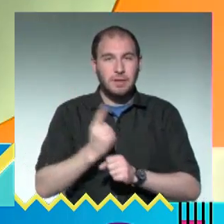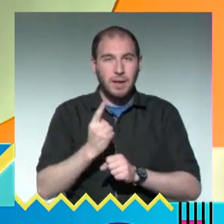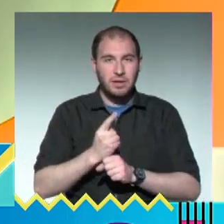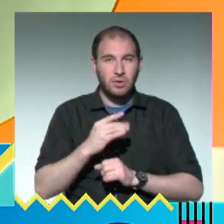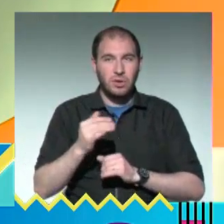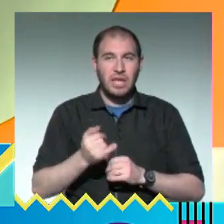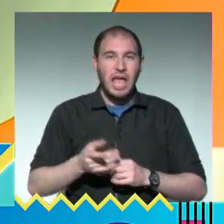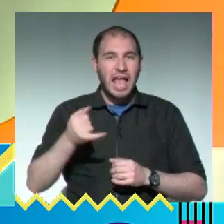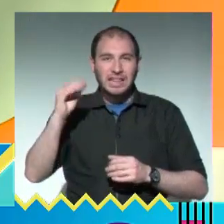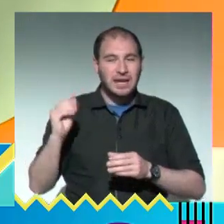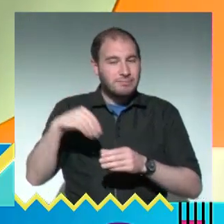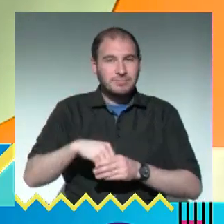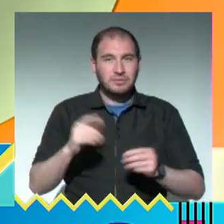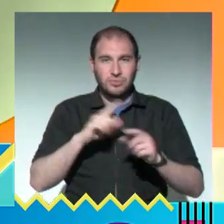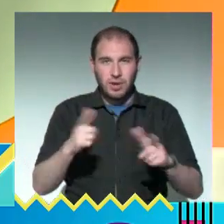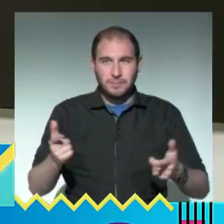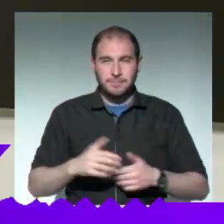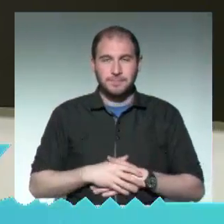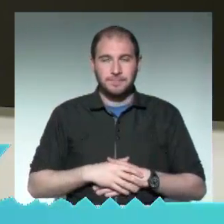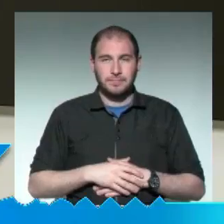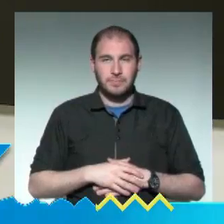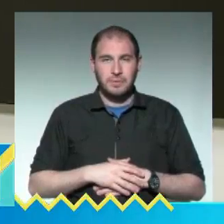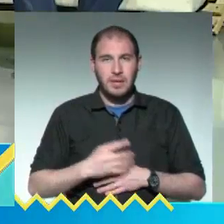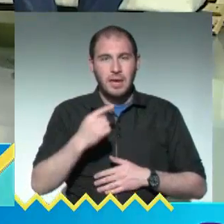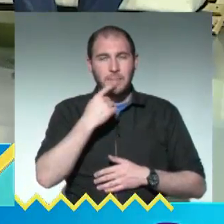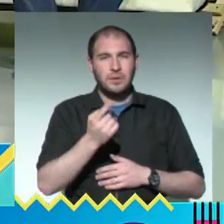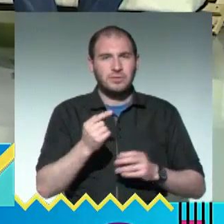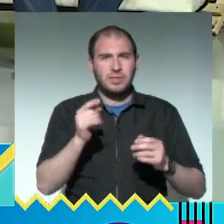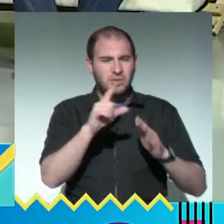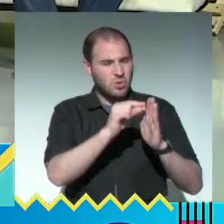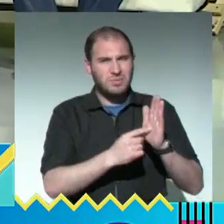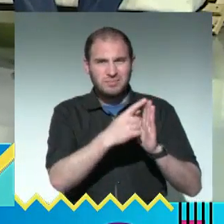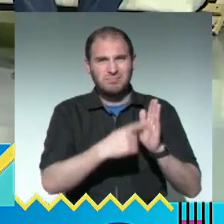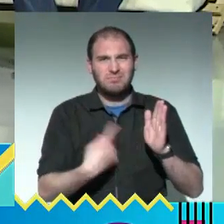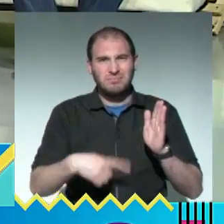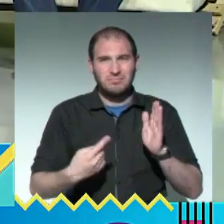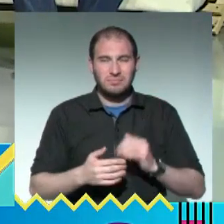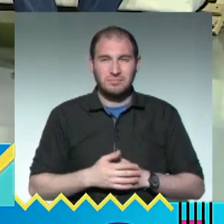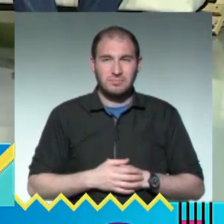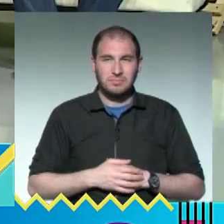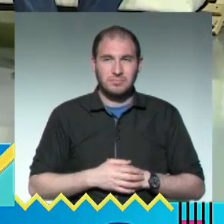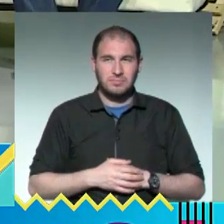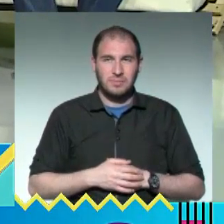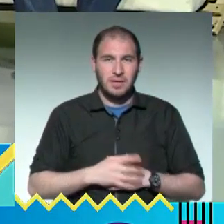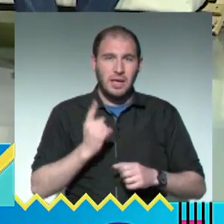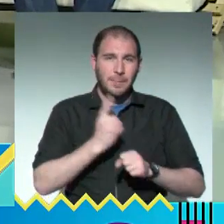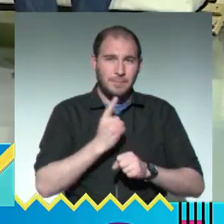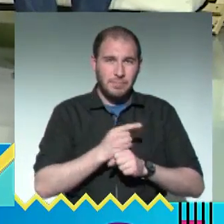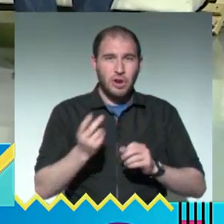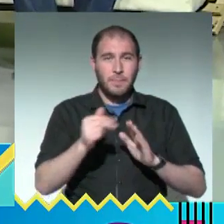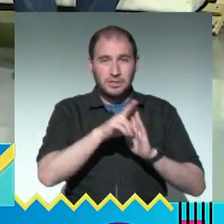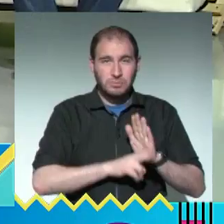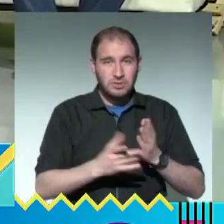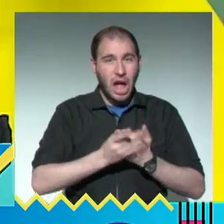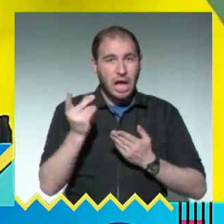es sin tener en cuenta el endeudamiento. Bien, ¿qué leemos en esos números? Lo que primero se lee que es un presupuesto